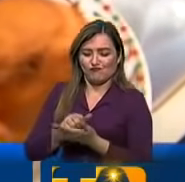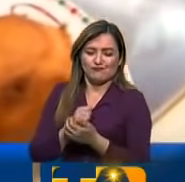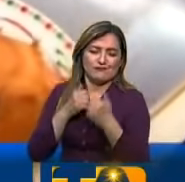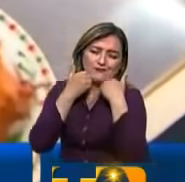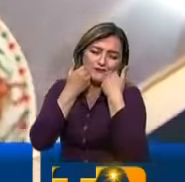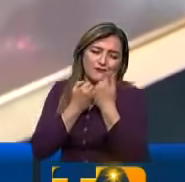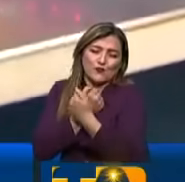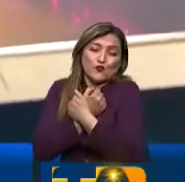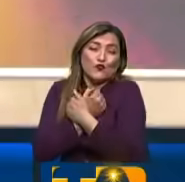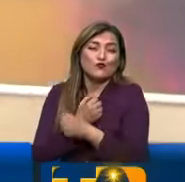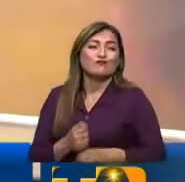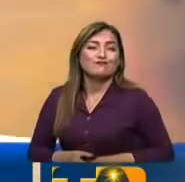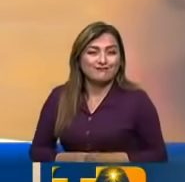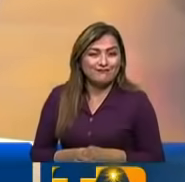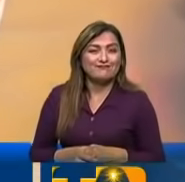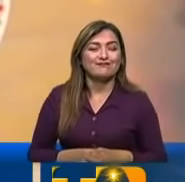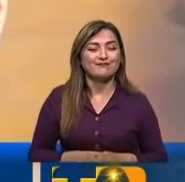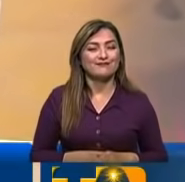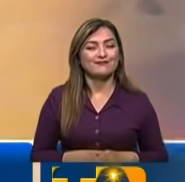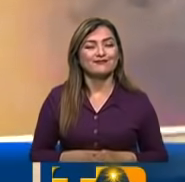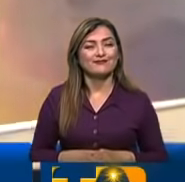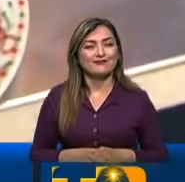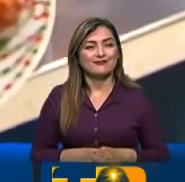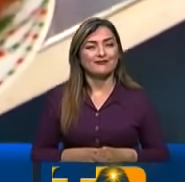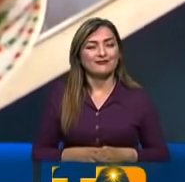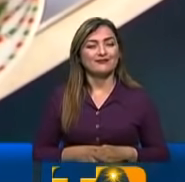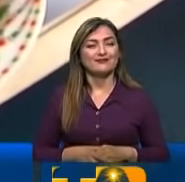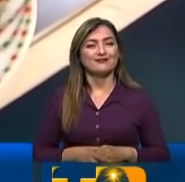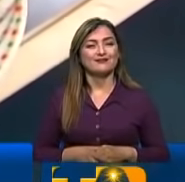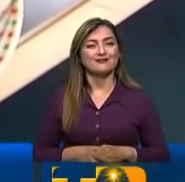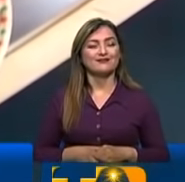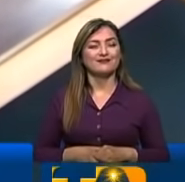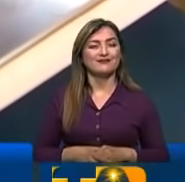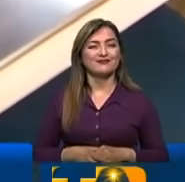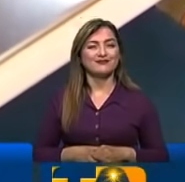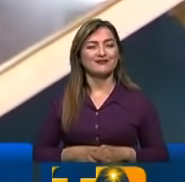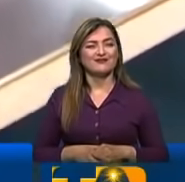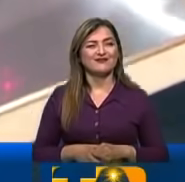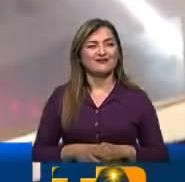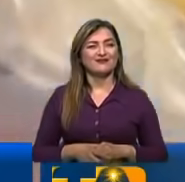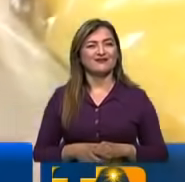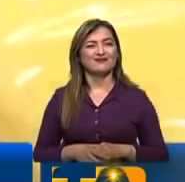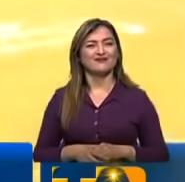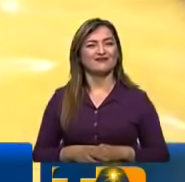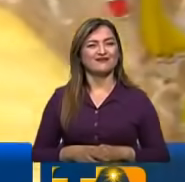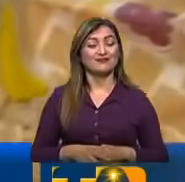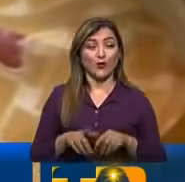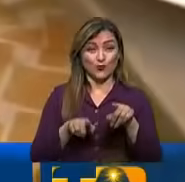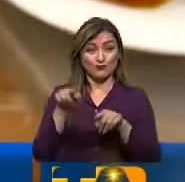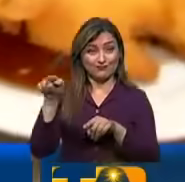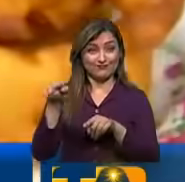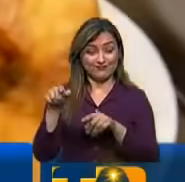con mucho amor. Además de pristiños, pueden encontrar los buñuelos, que ya casi que por ahí no los podemos